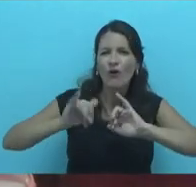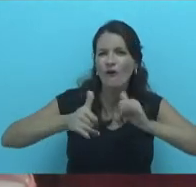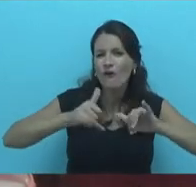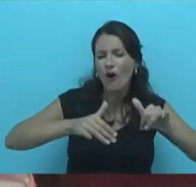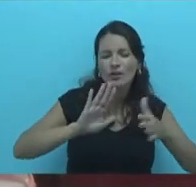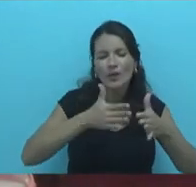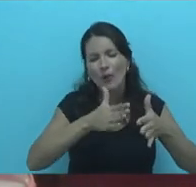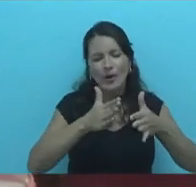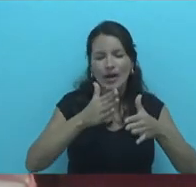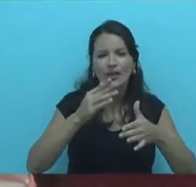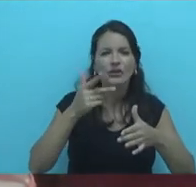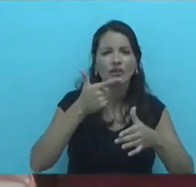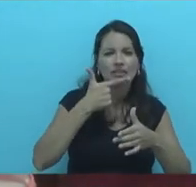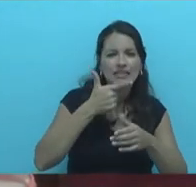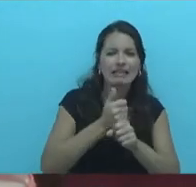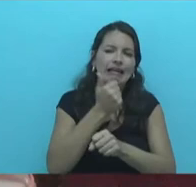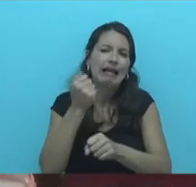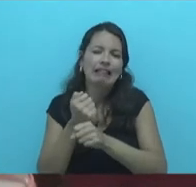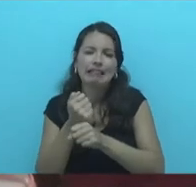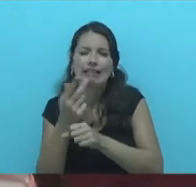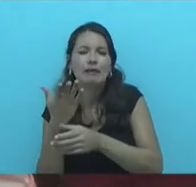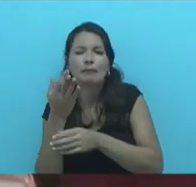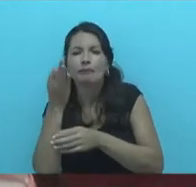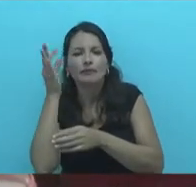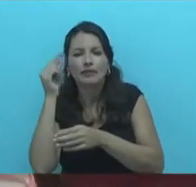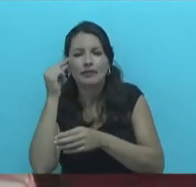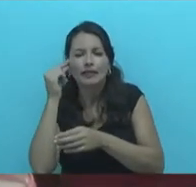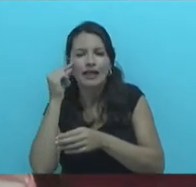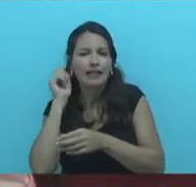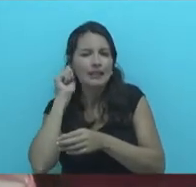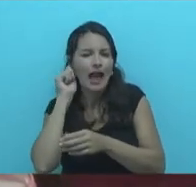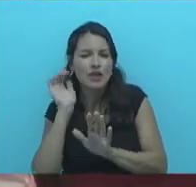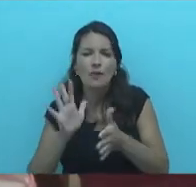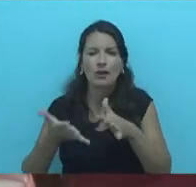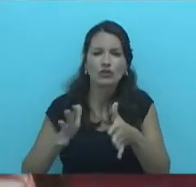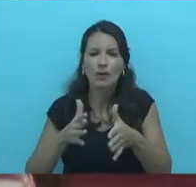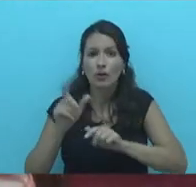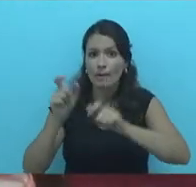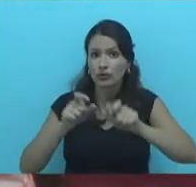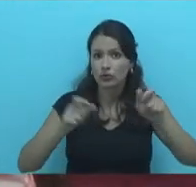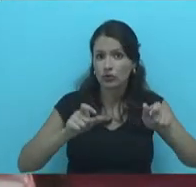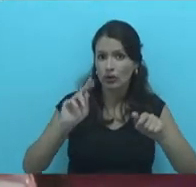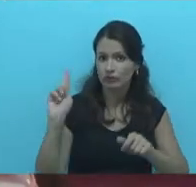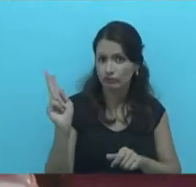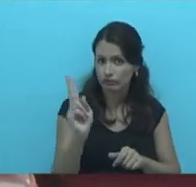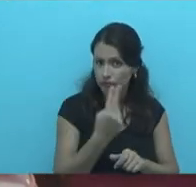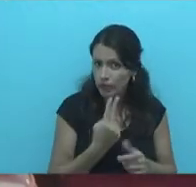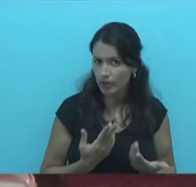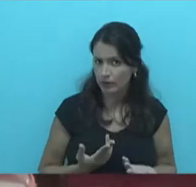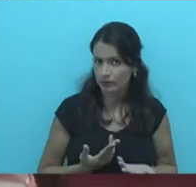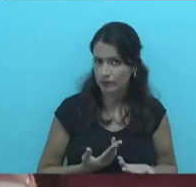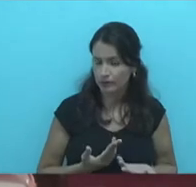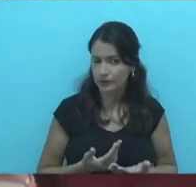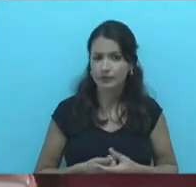parte, estaban jugando a ver quién se adueñaba del petróleo. Y en esto me remito